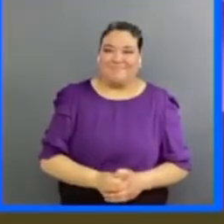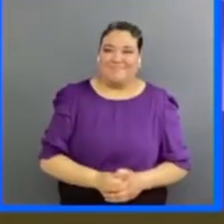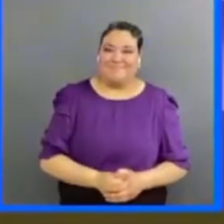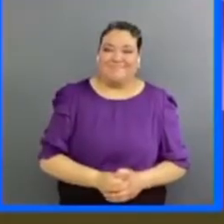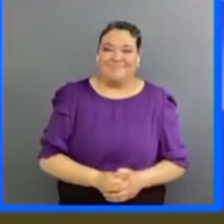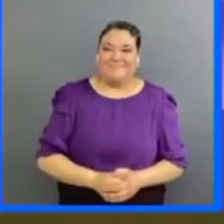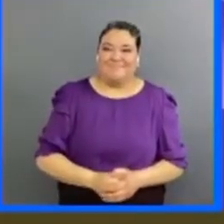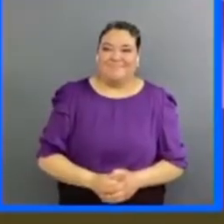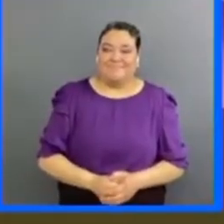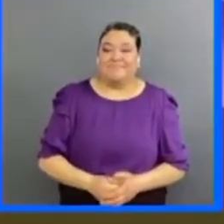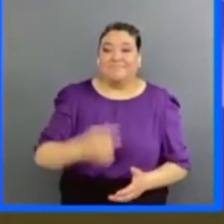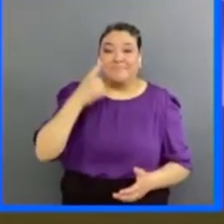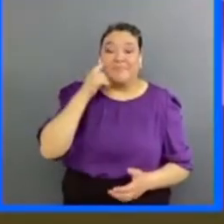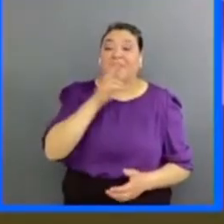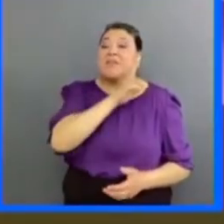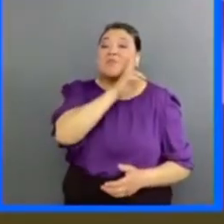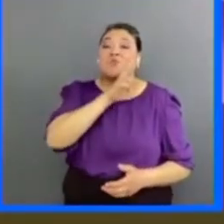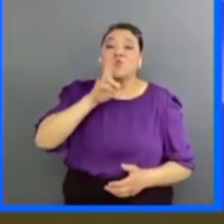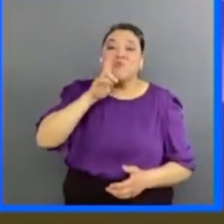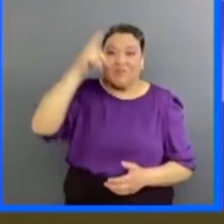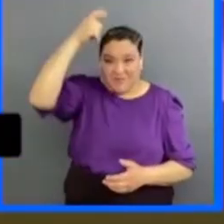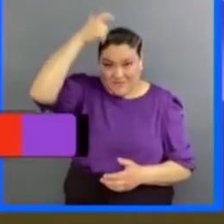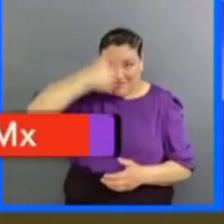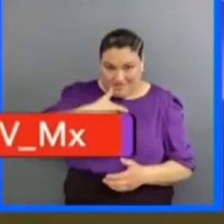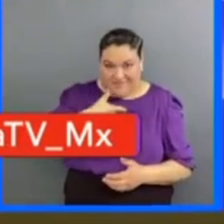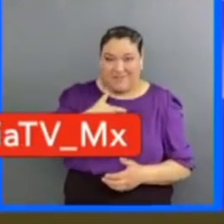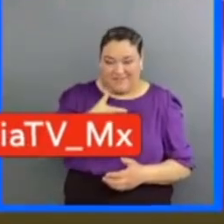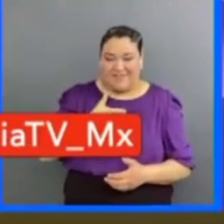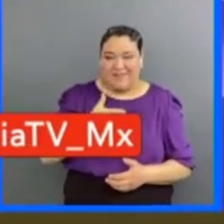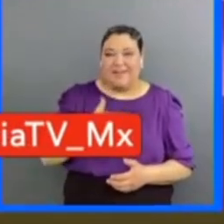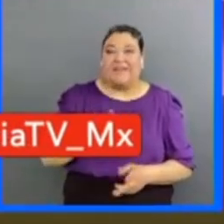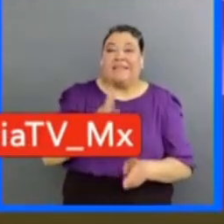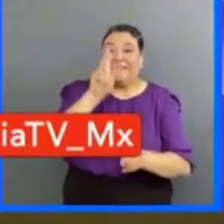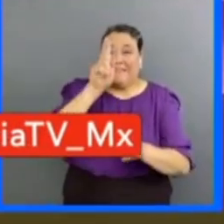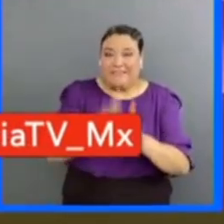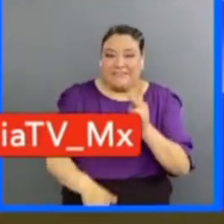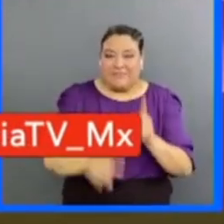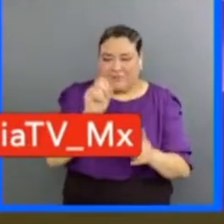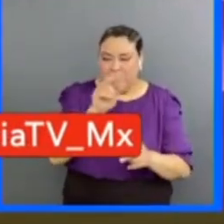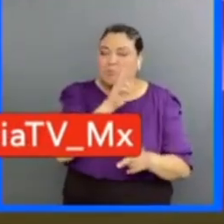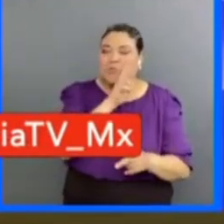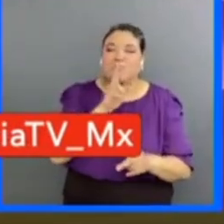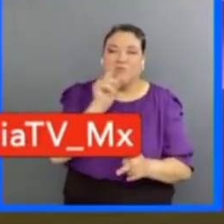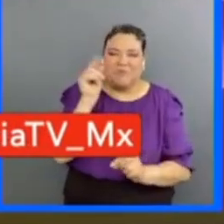Estamos en el noticiario nocturno. Vámonos rápidamente a unos mensajes. Volvemos con más.